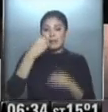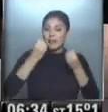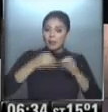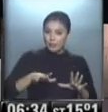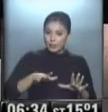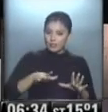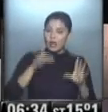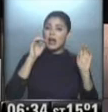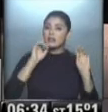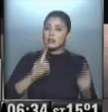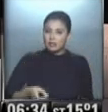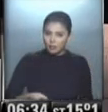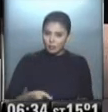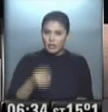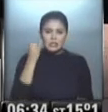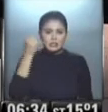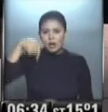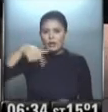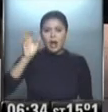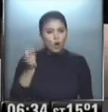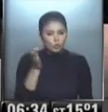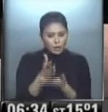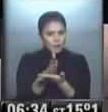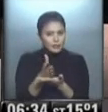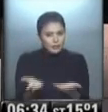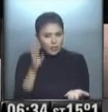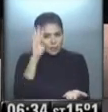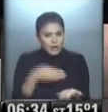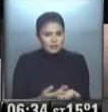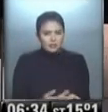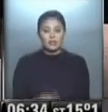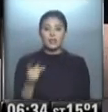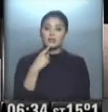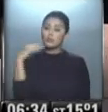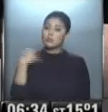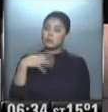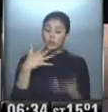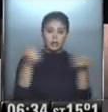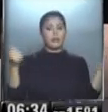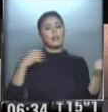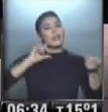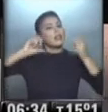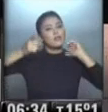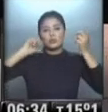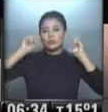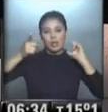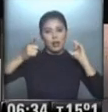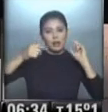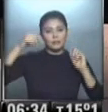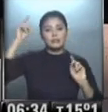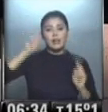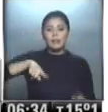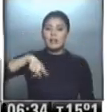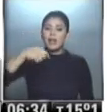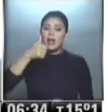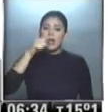viniendo. Se está terminando. Ya estamos en la mitad de octubre, Cari. Ay, viste cómo pasa la vida, hay que disfrutarla.